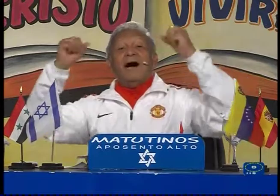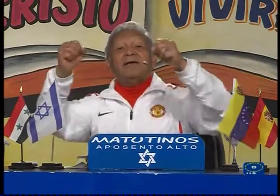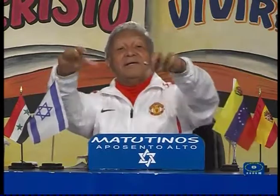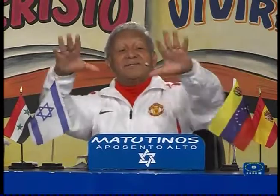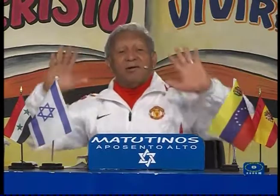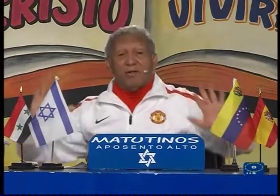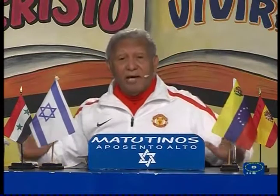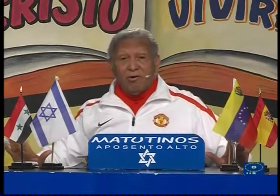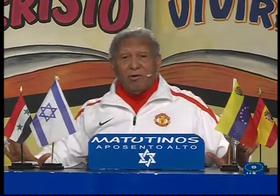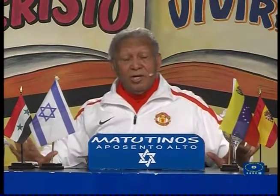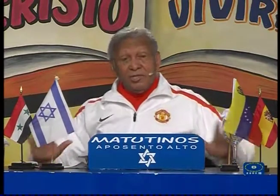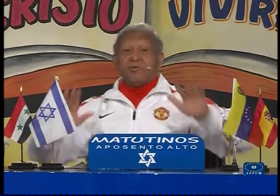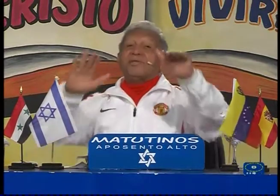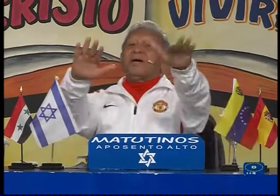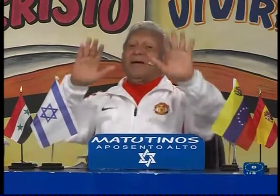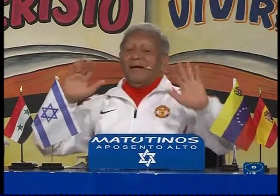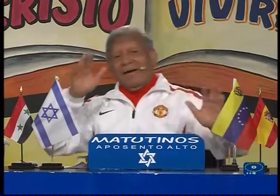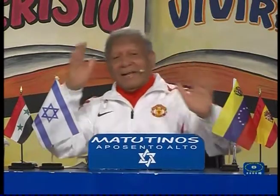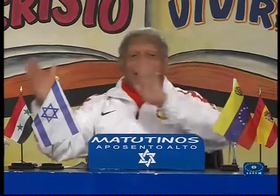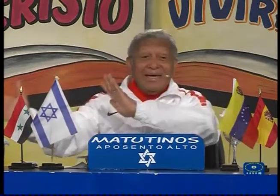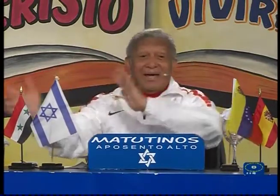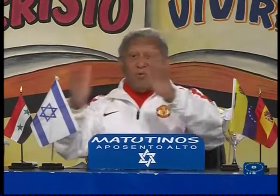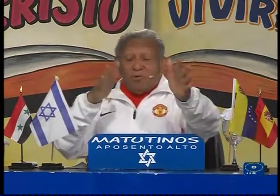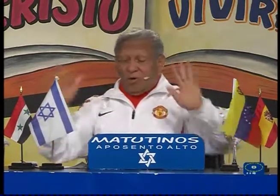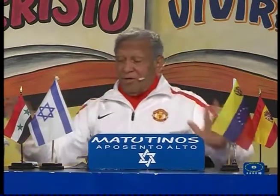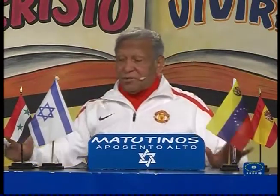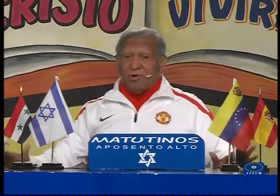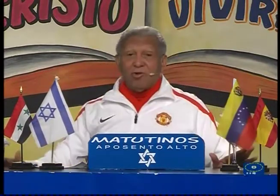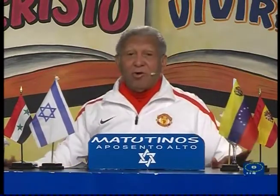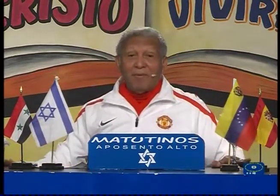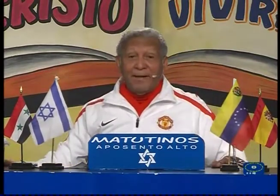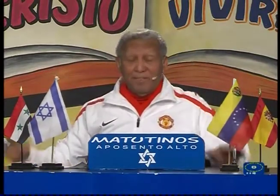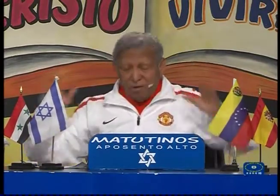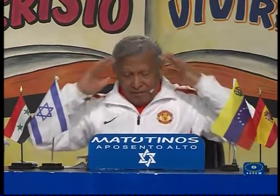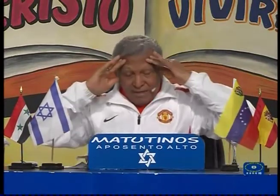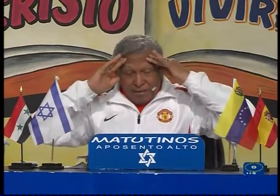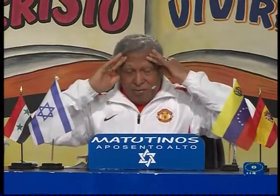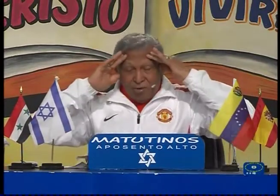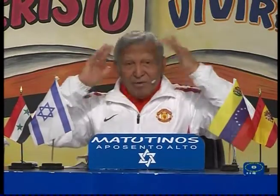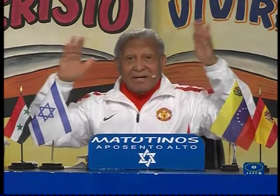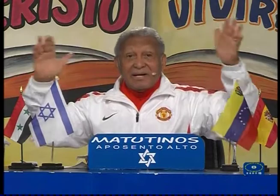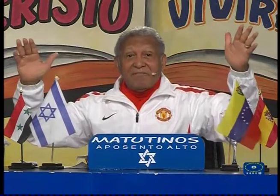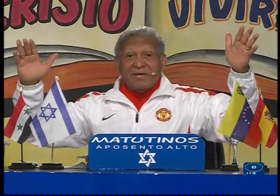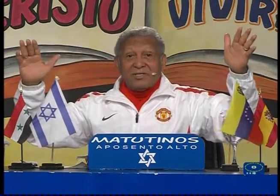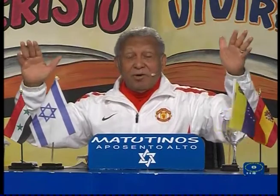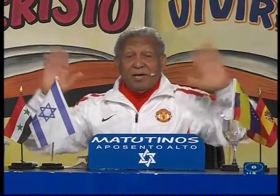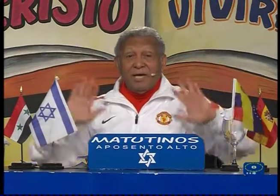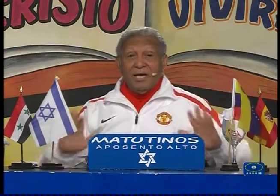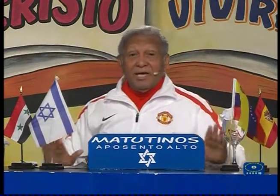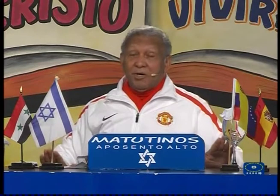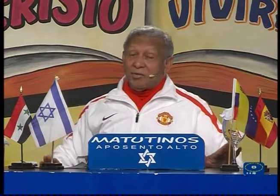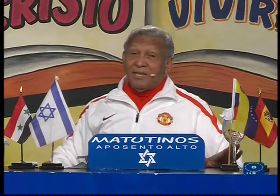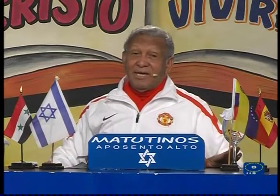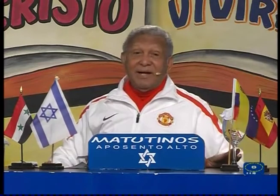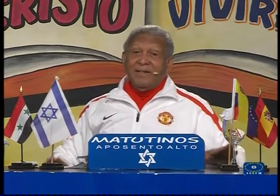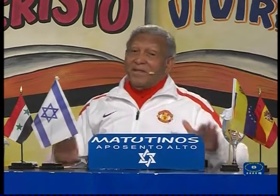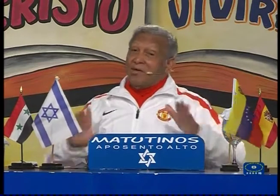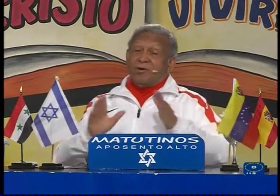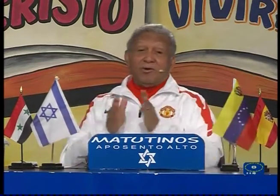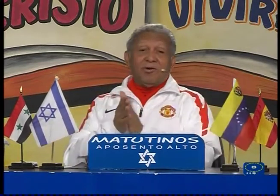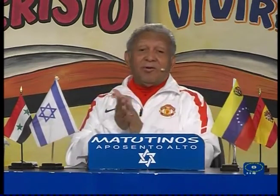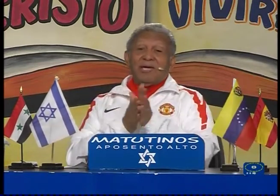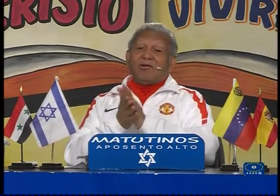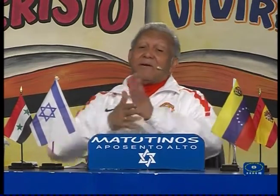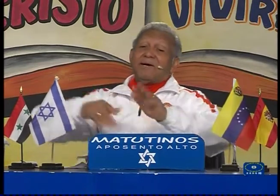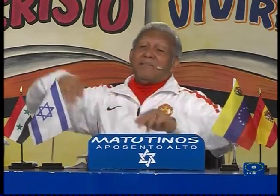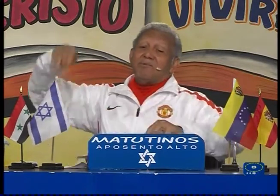la altivez de espíritu. Ahí se lo dejo. Si usted está en alguno de esos dos bandos, es bueno que reflexione y que usted diga: Señor,